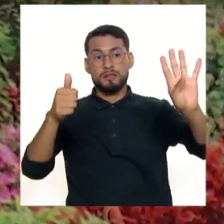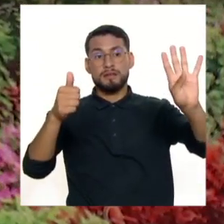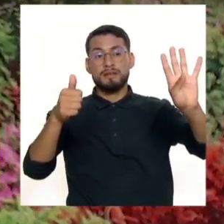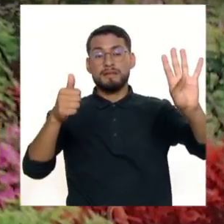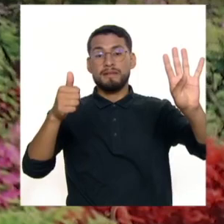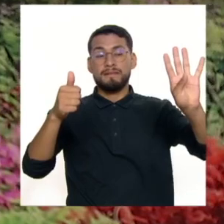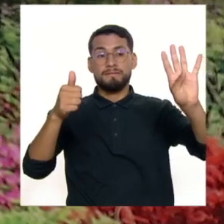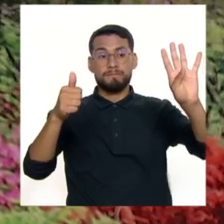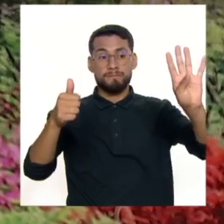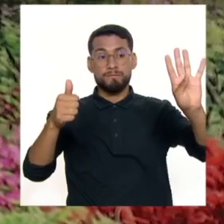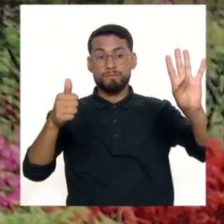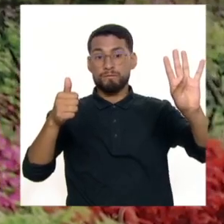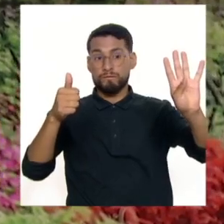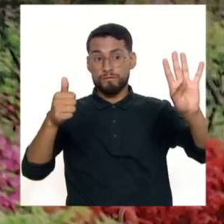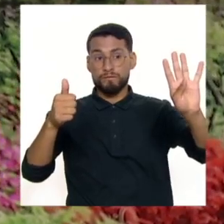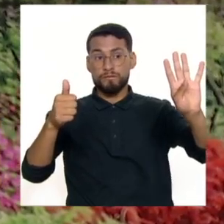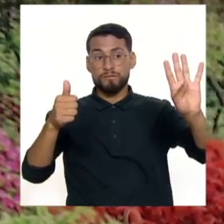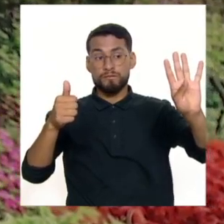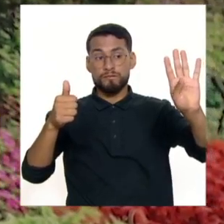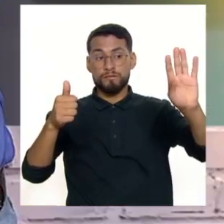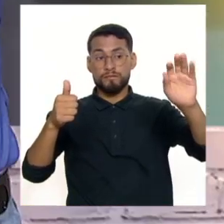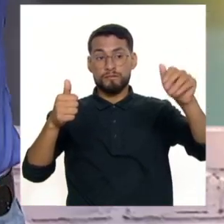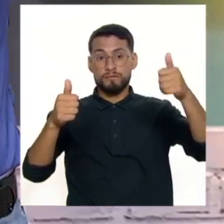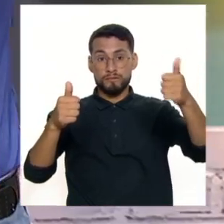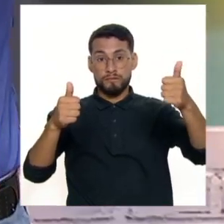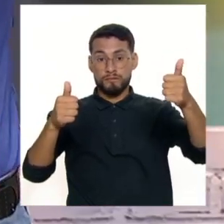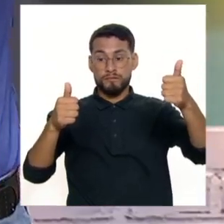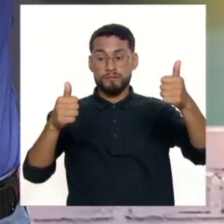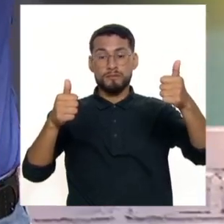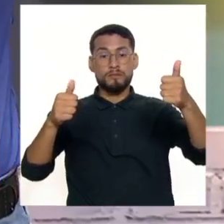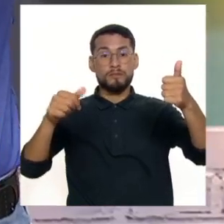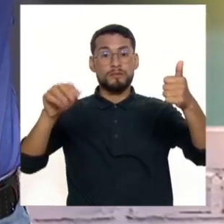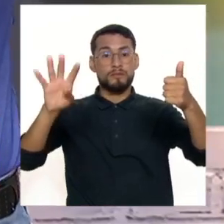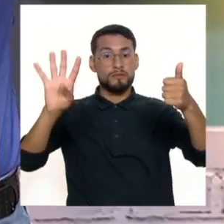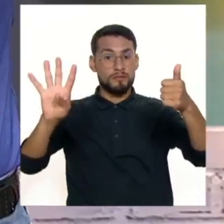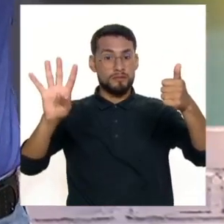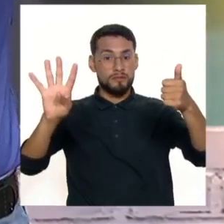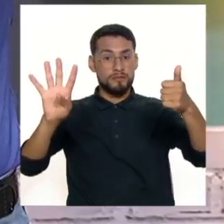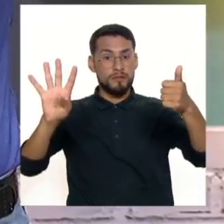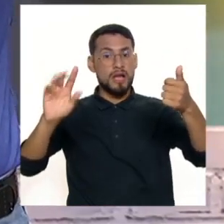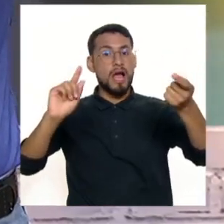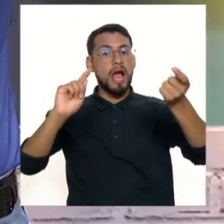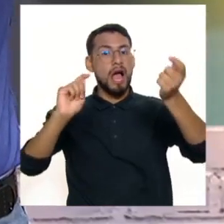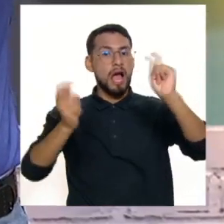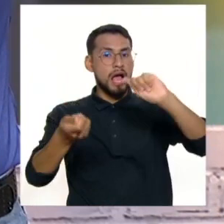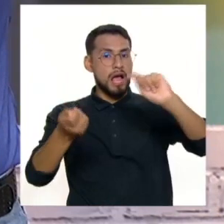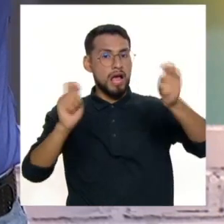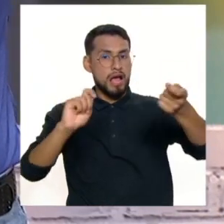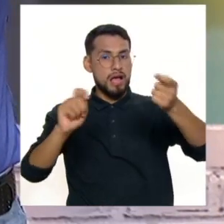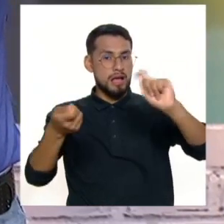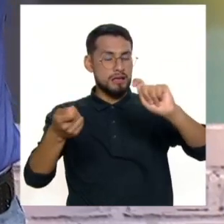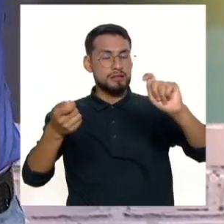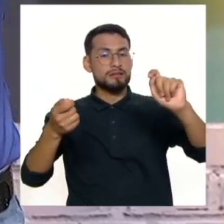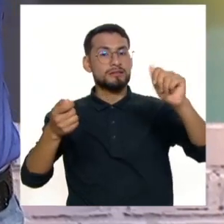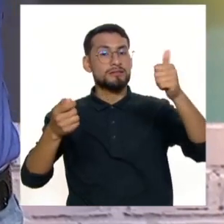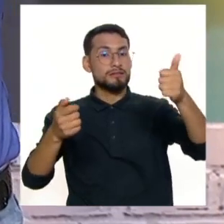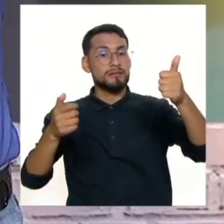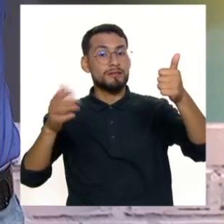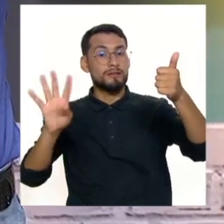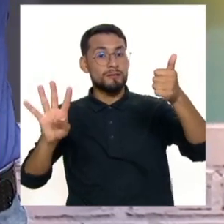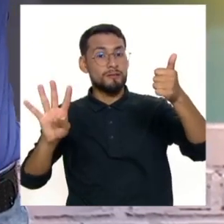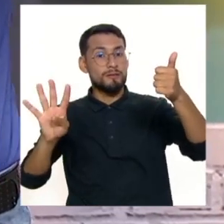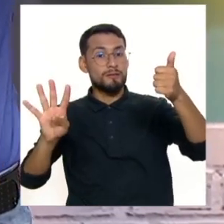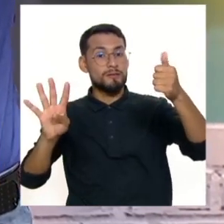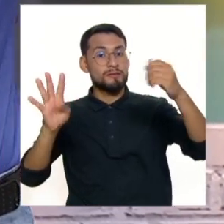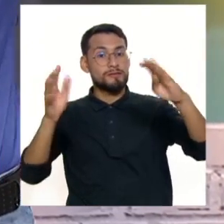Solamente mano izquierda, cambiamos a like. Y la derecha cambia 4 dedos, pulgar escondido. ¿Fácil o difícil el